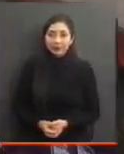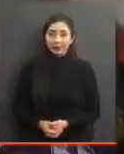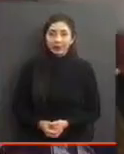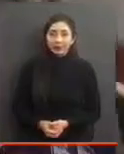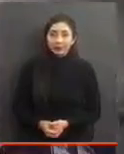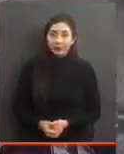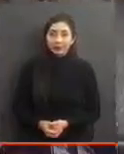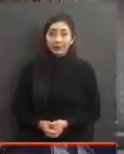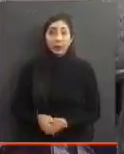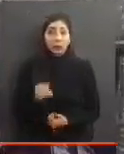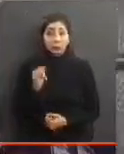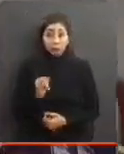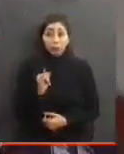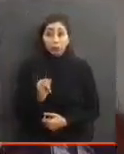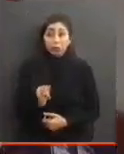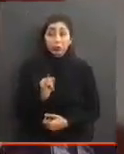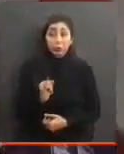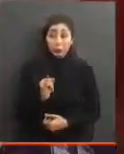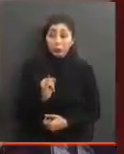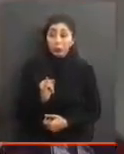Sí. Sí.